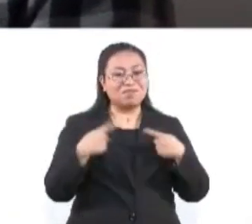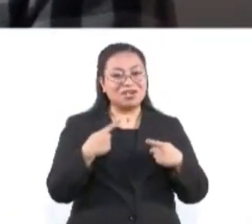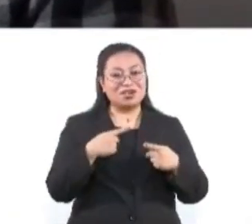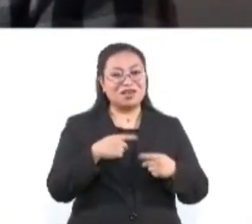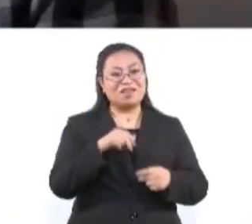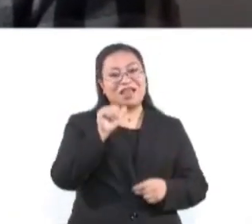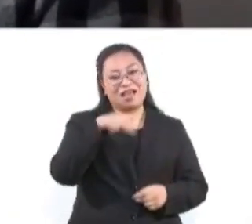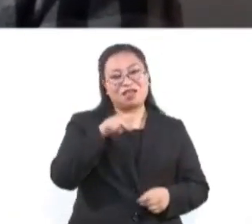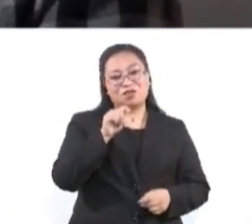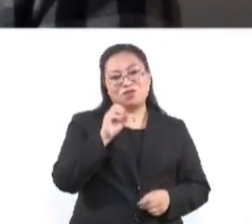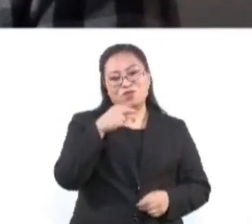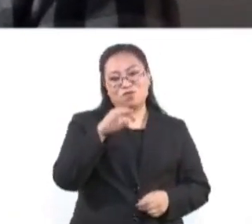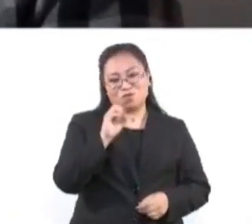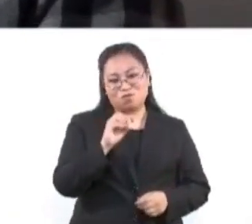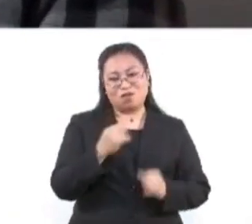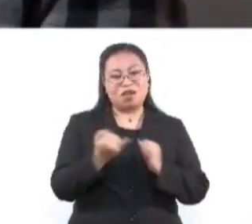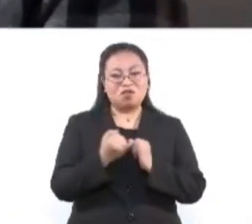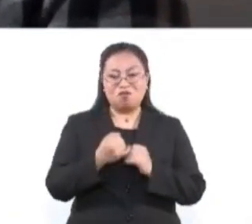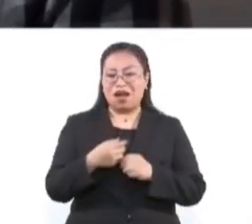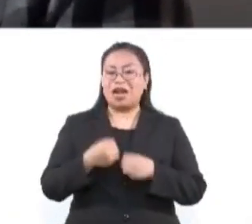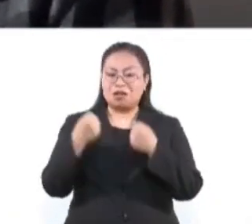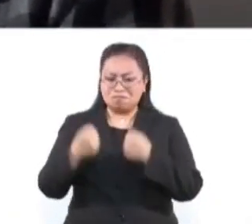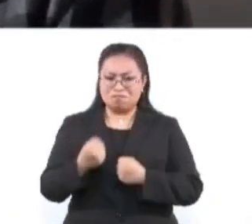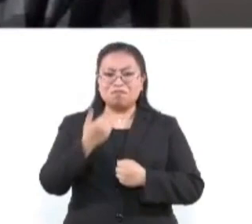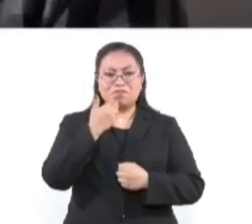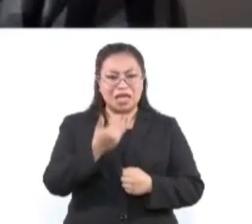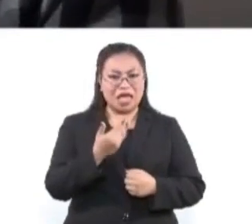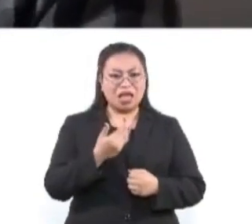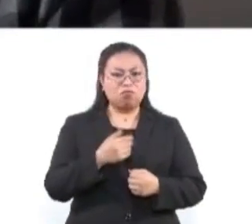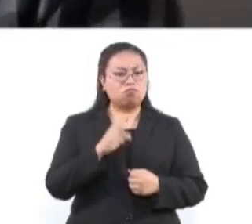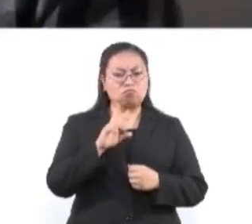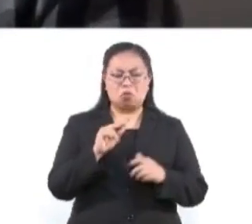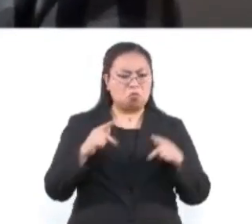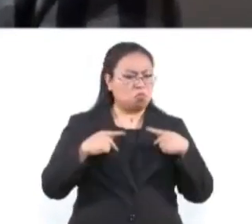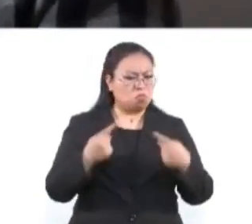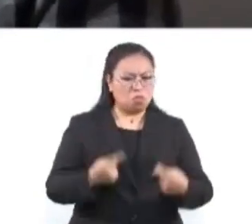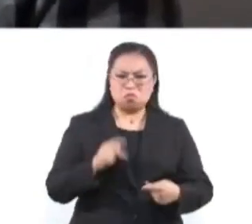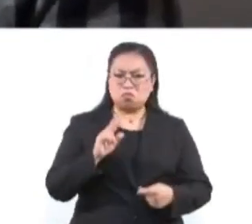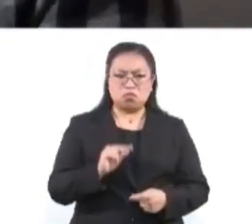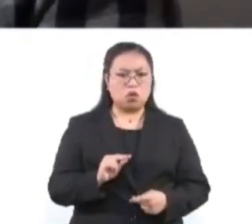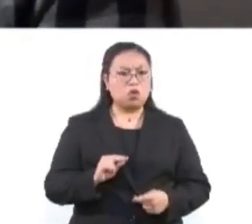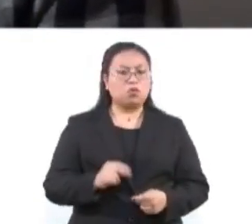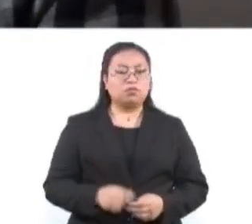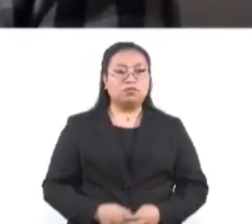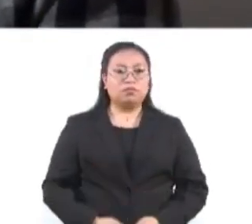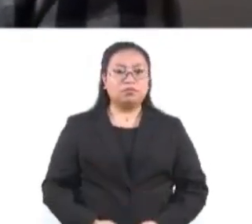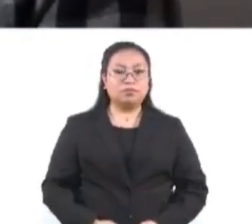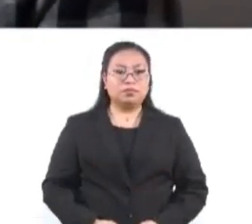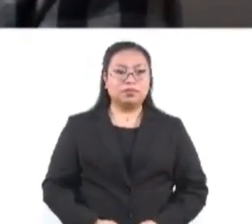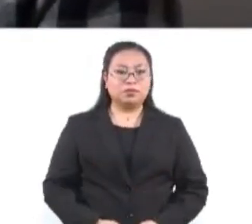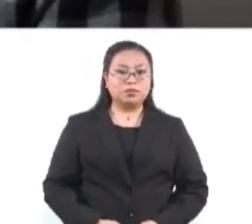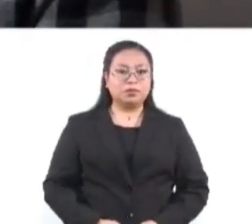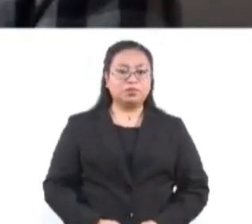O sea, una persona firme, sin dobleces,